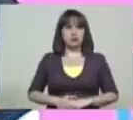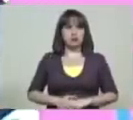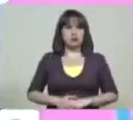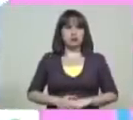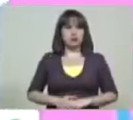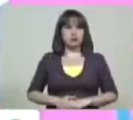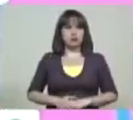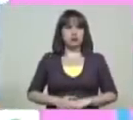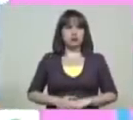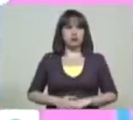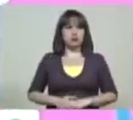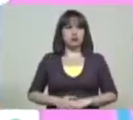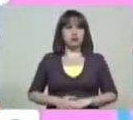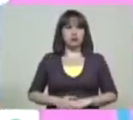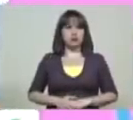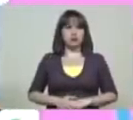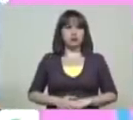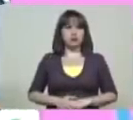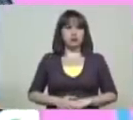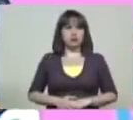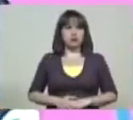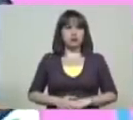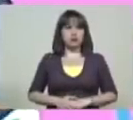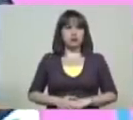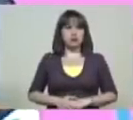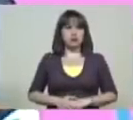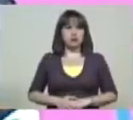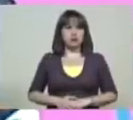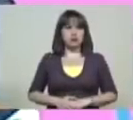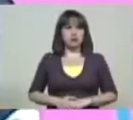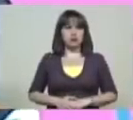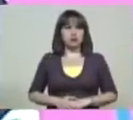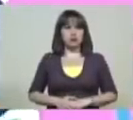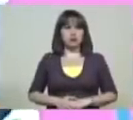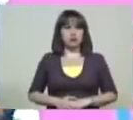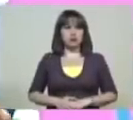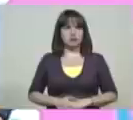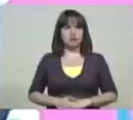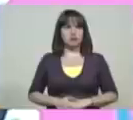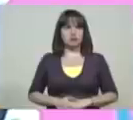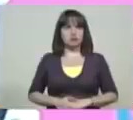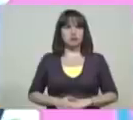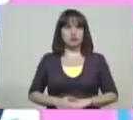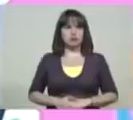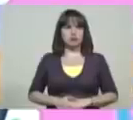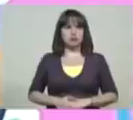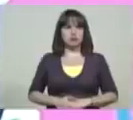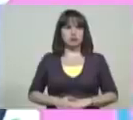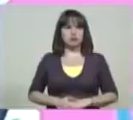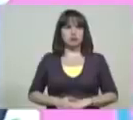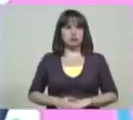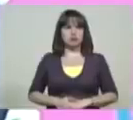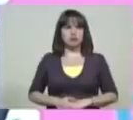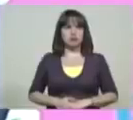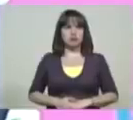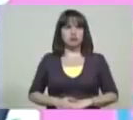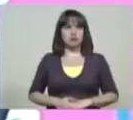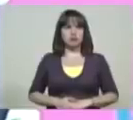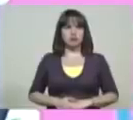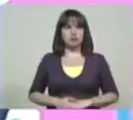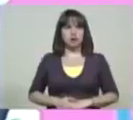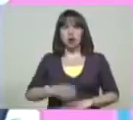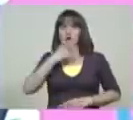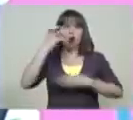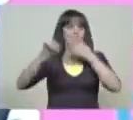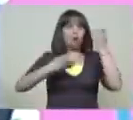Muy bueno el protocolo del día de hoy, lo felicito. Es una condecoración. Vamos a hacer un esfuerzo porque me escuchen y por no